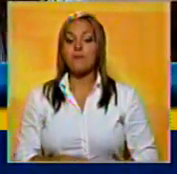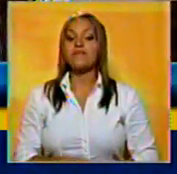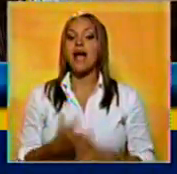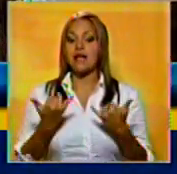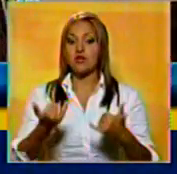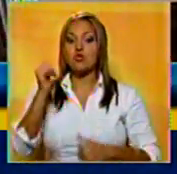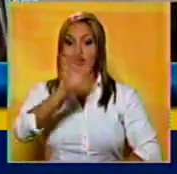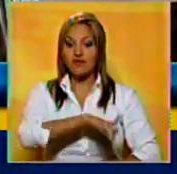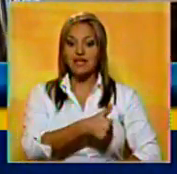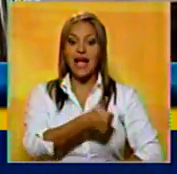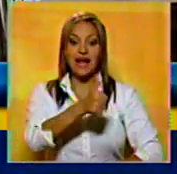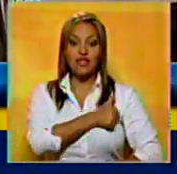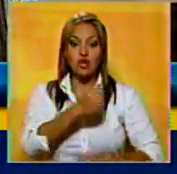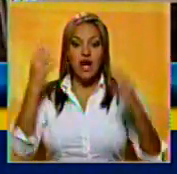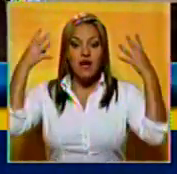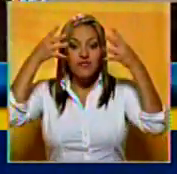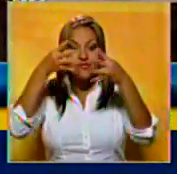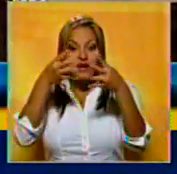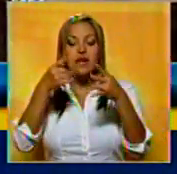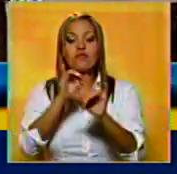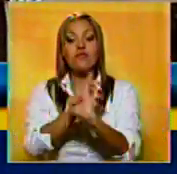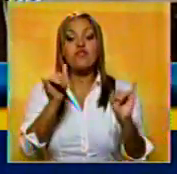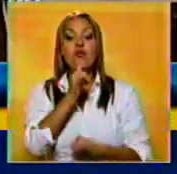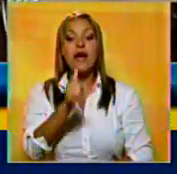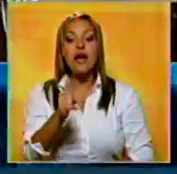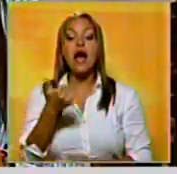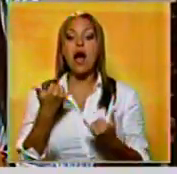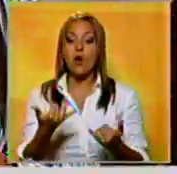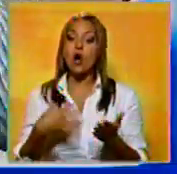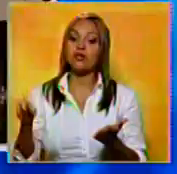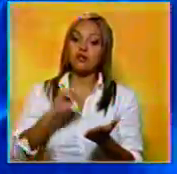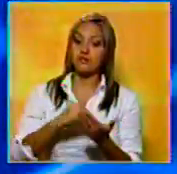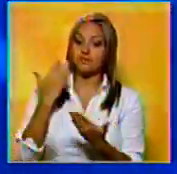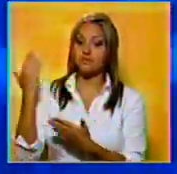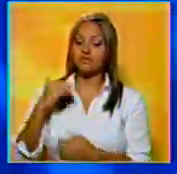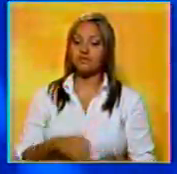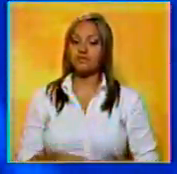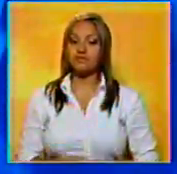desde acá, la Universidad Católica Andrés Bello. Es la información que tenemos y por lo pronto retornamos el pase al estudio.